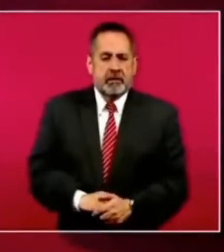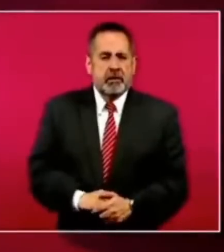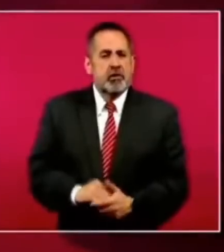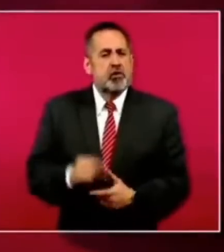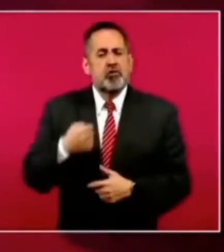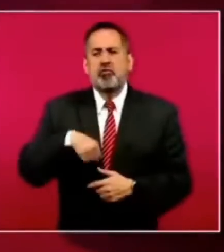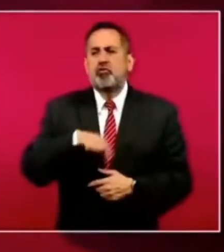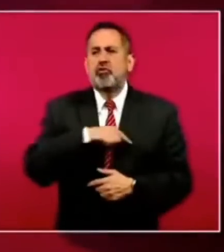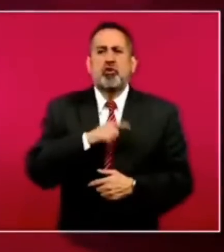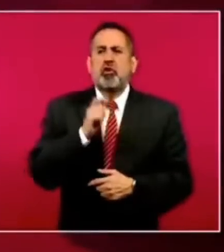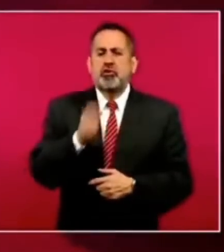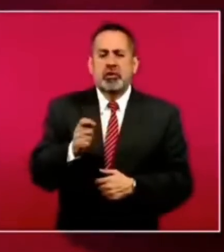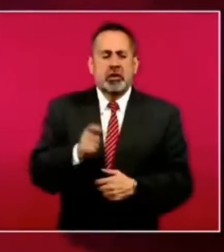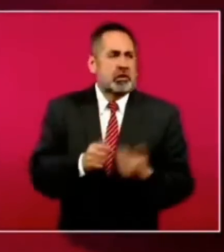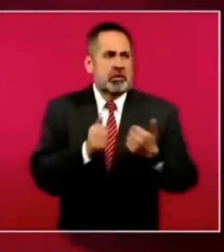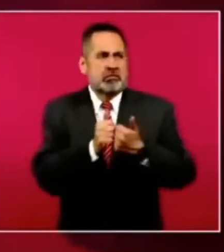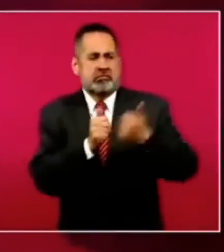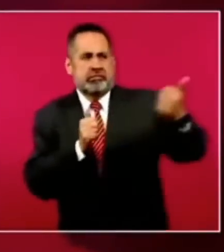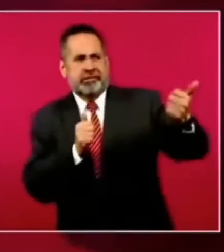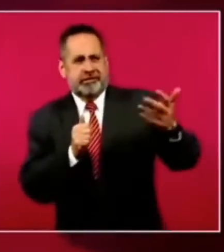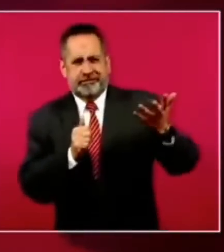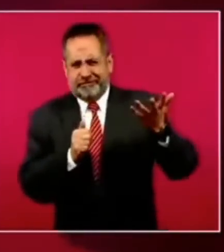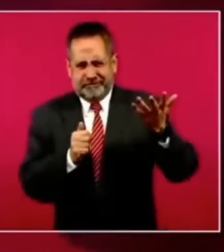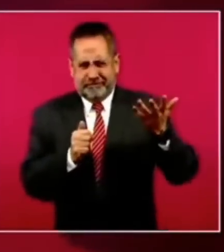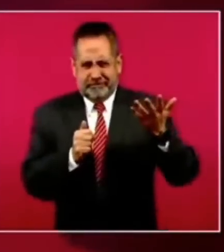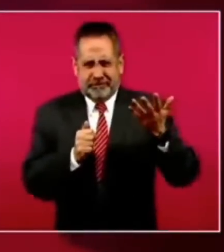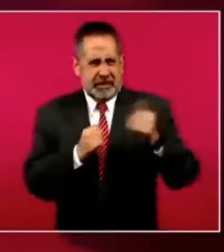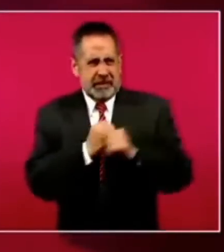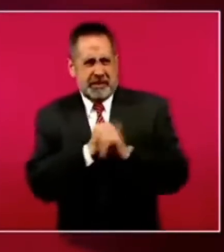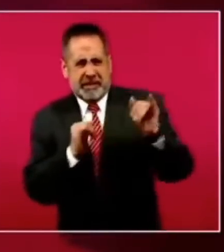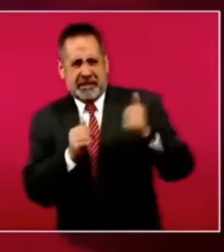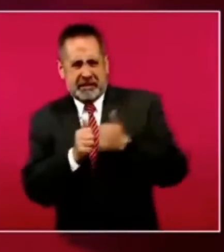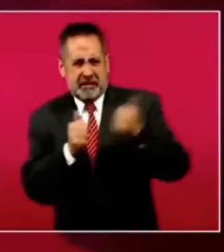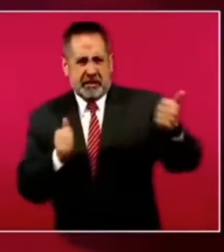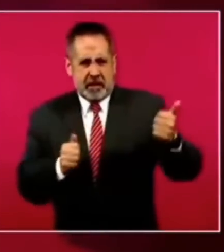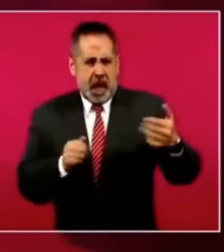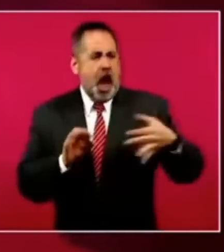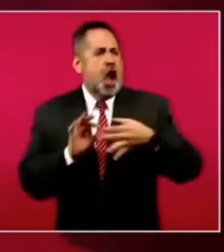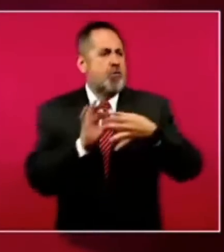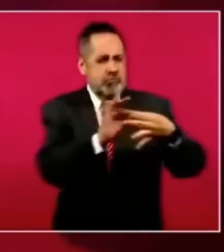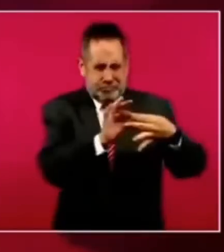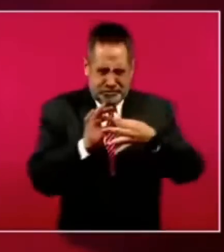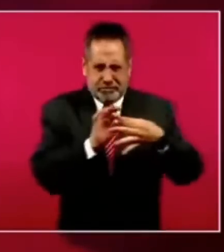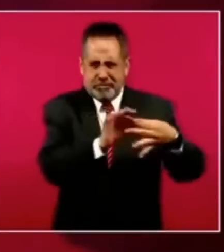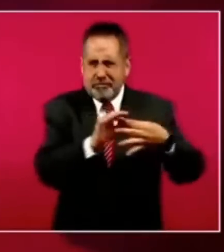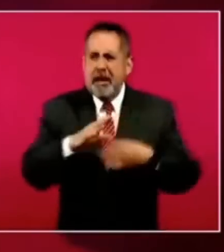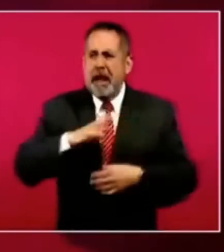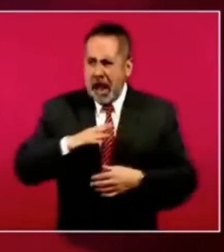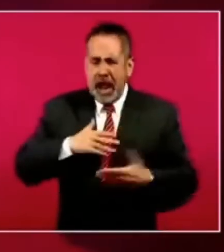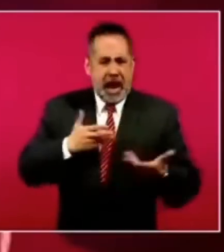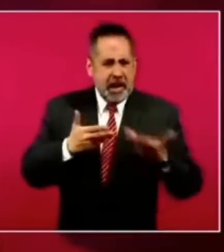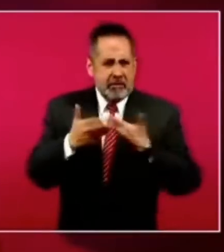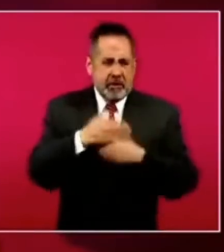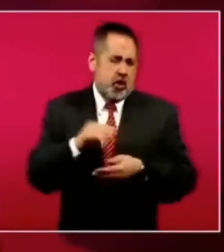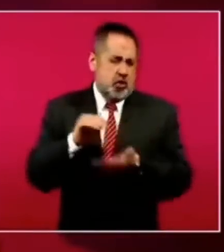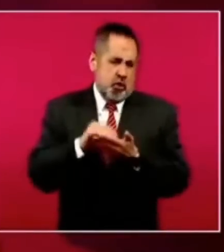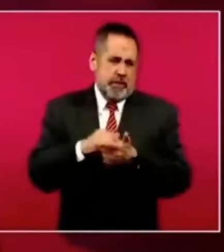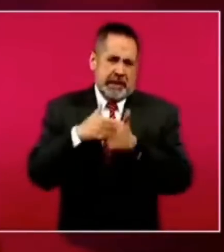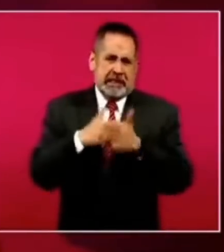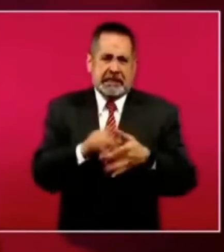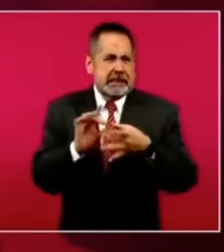actuamos con autonomía, con independencia. Sí hay cooperación y la va a seguir